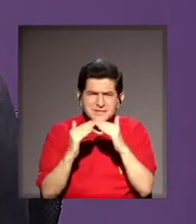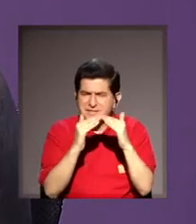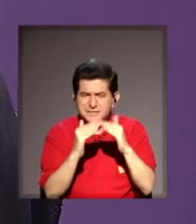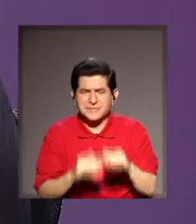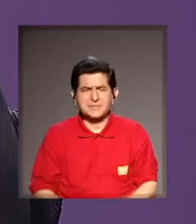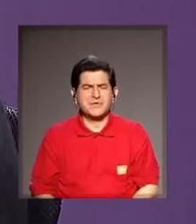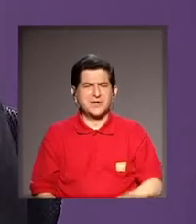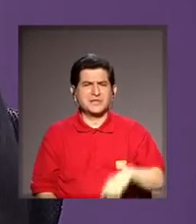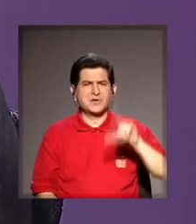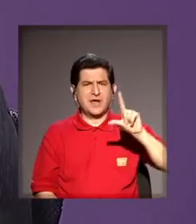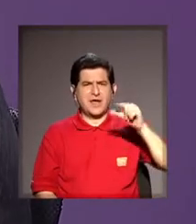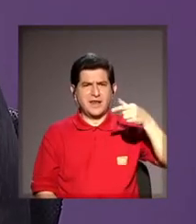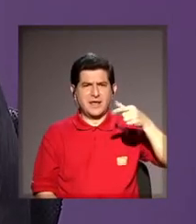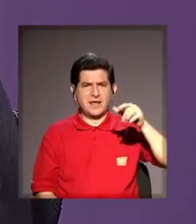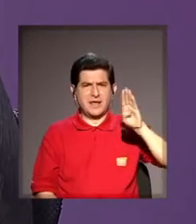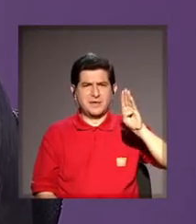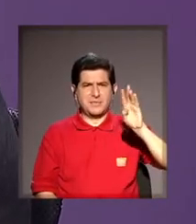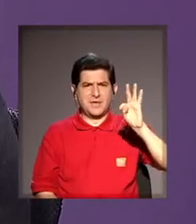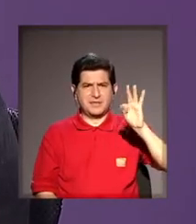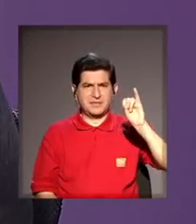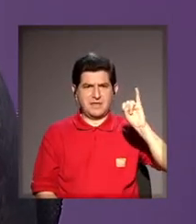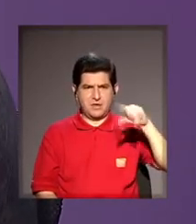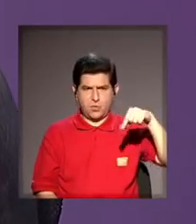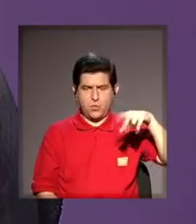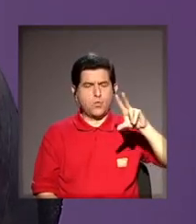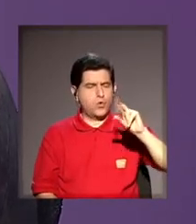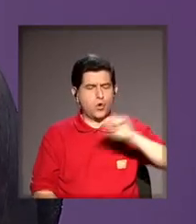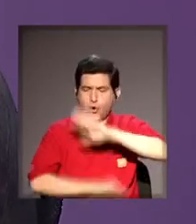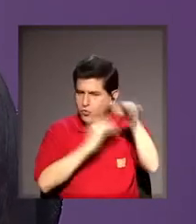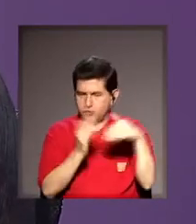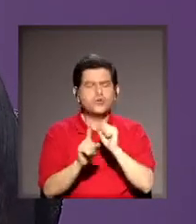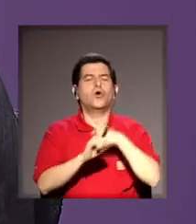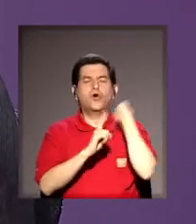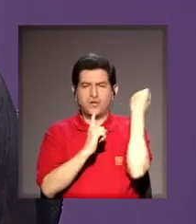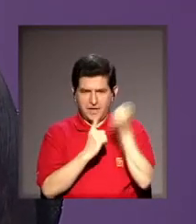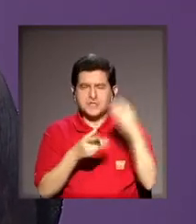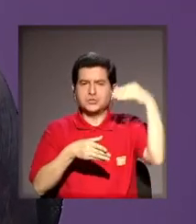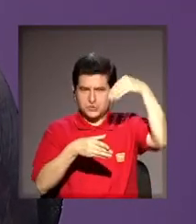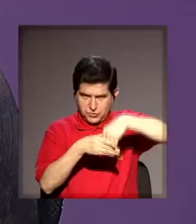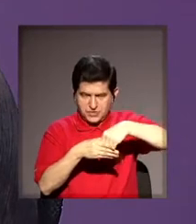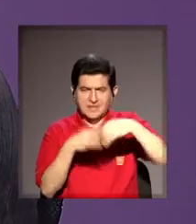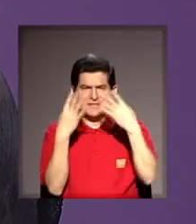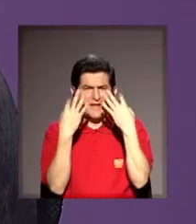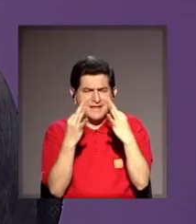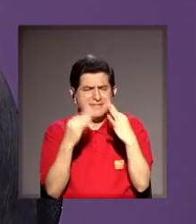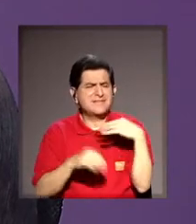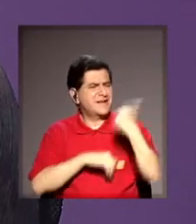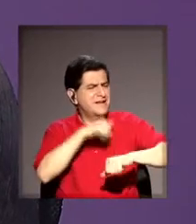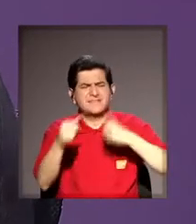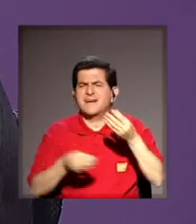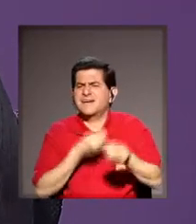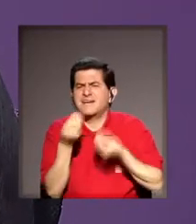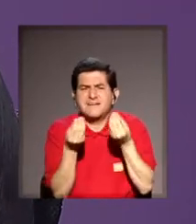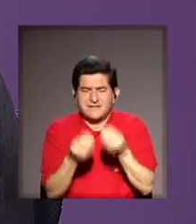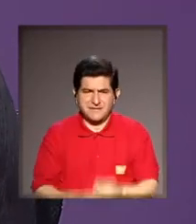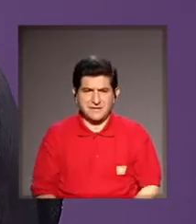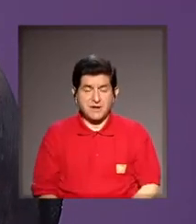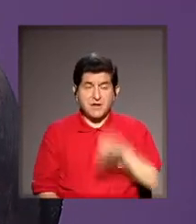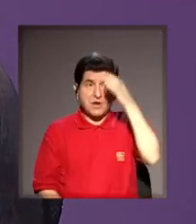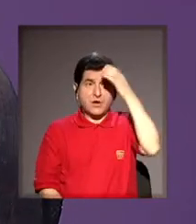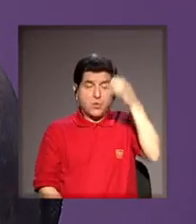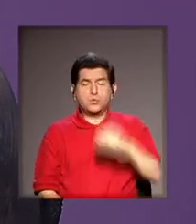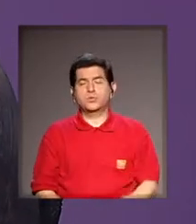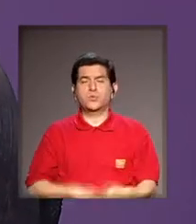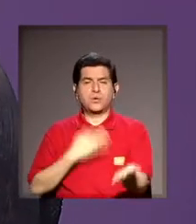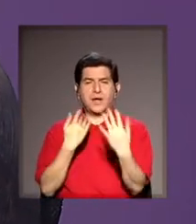bético en específico verdad son avances para toda la sociedad porque lo que se busca con estas luchas es generar una cultura de